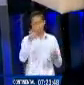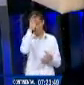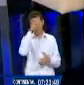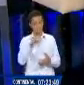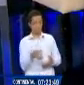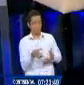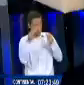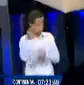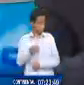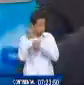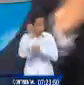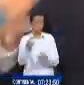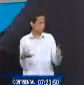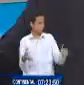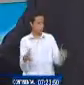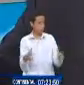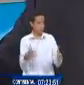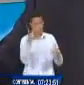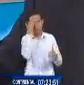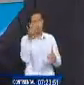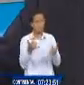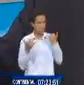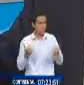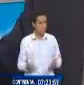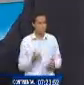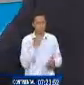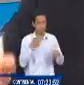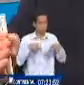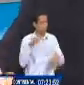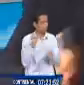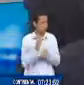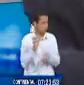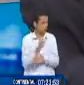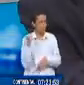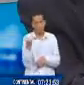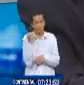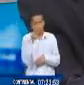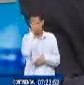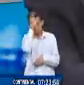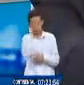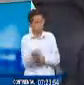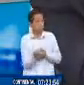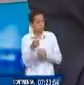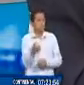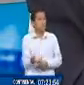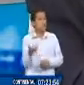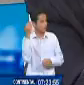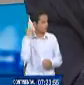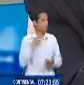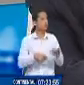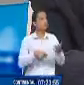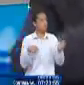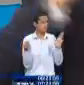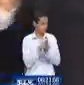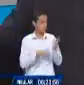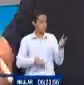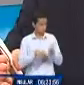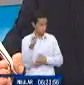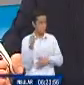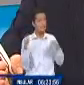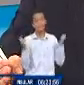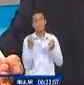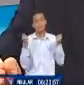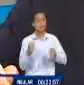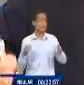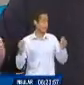minero luego de que venimos hablando el sector minero aquí en el ecuador ya desde algún tiempo se aprobó la ley se la festejo